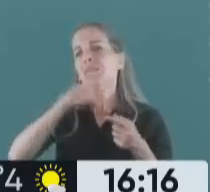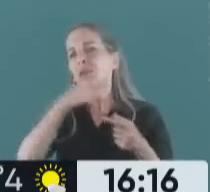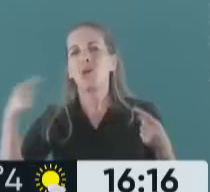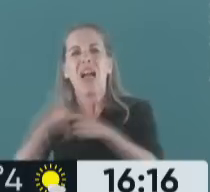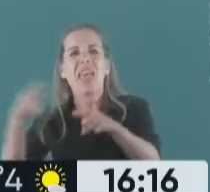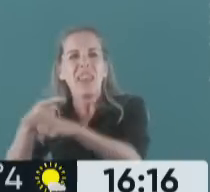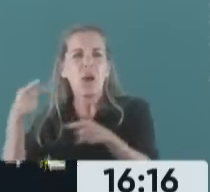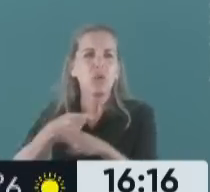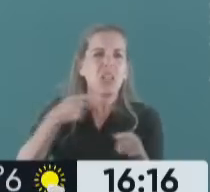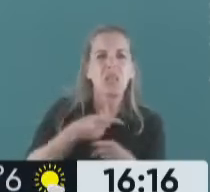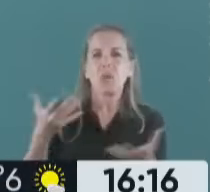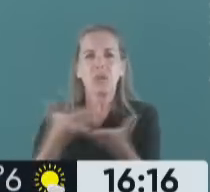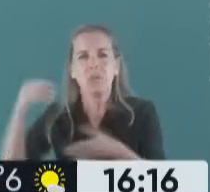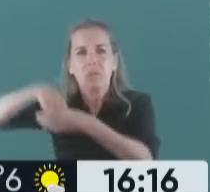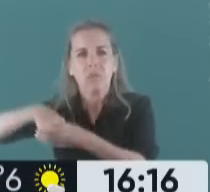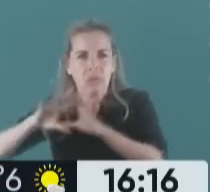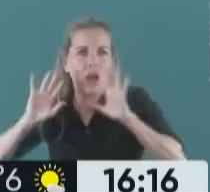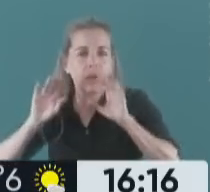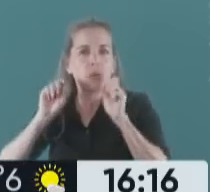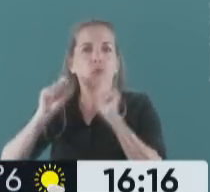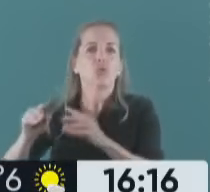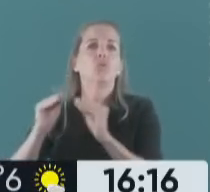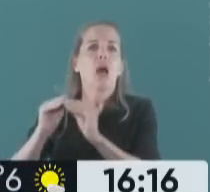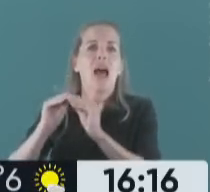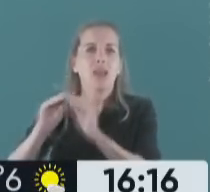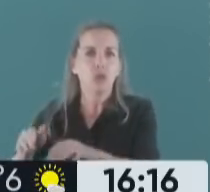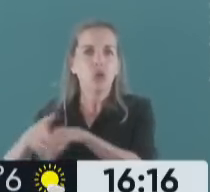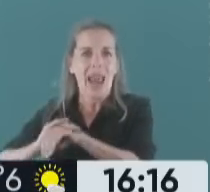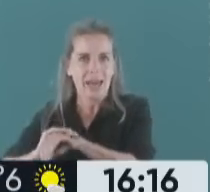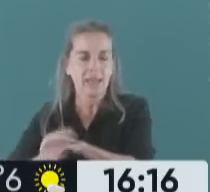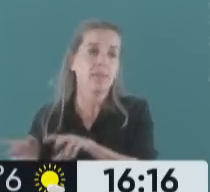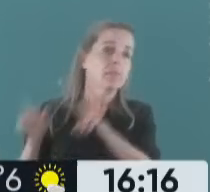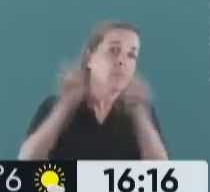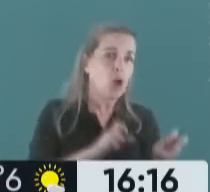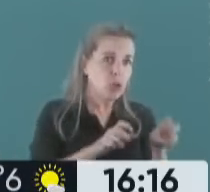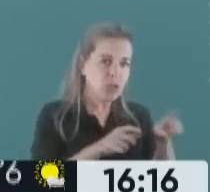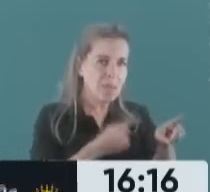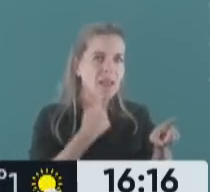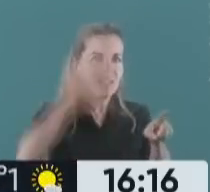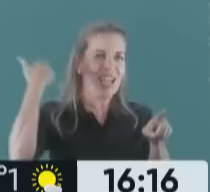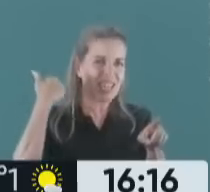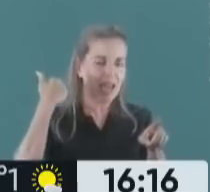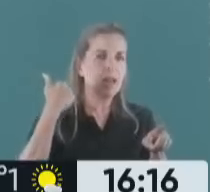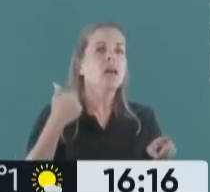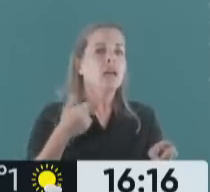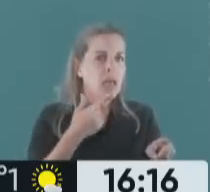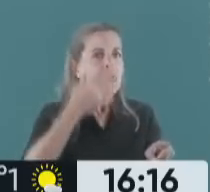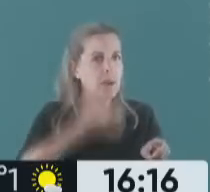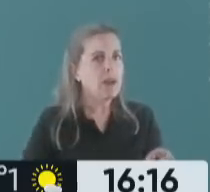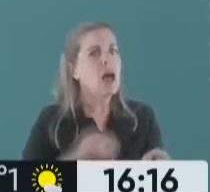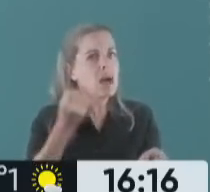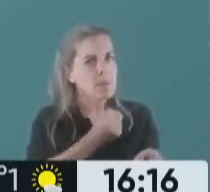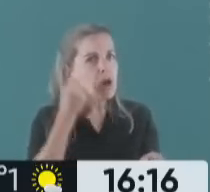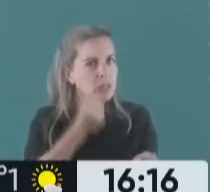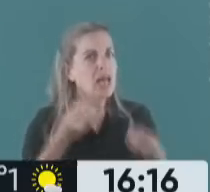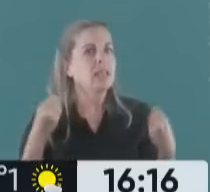derecha, pero bueno, es un trabajo que le dejo a él. Lo que usted mencionó ayer, efectivamente, es un paso importantísimo